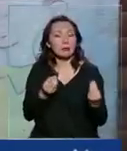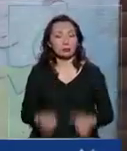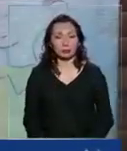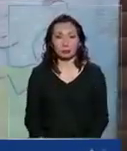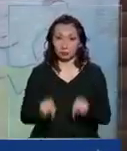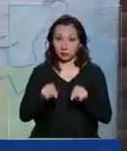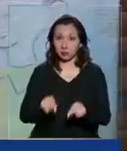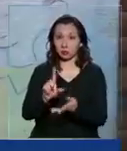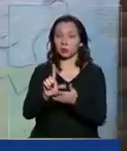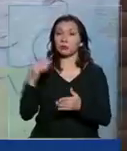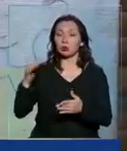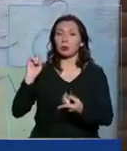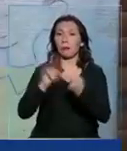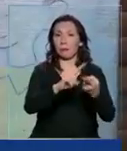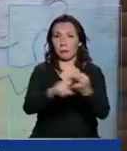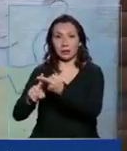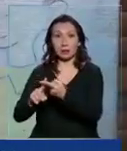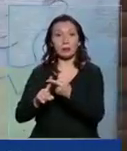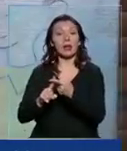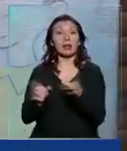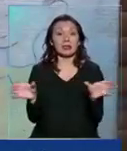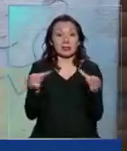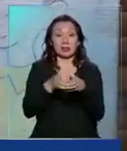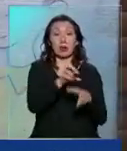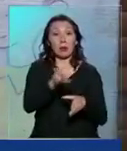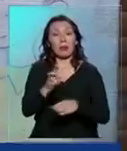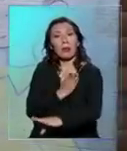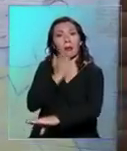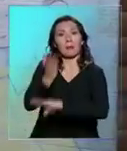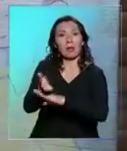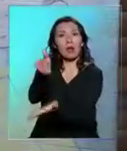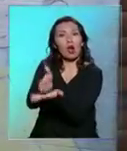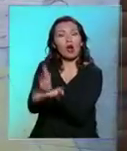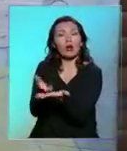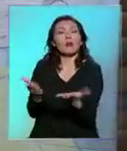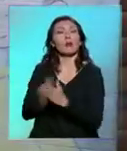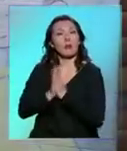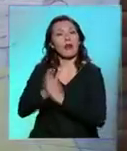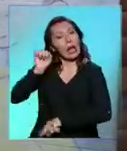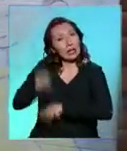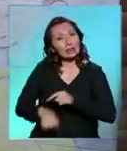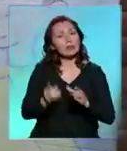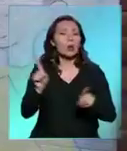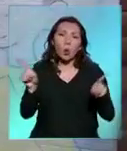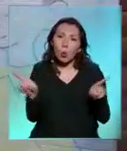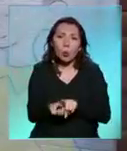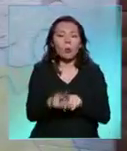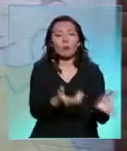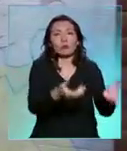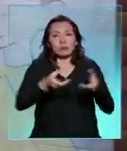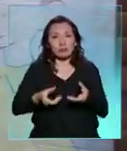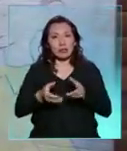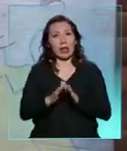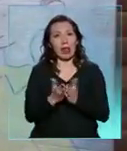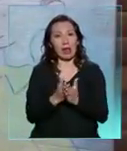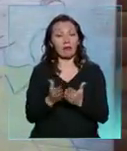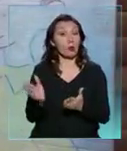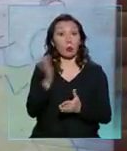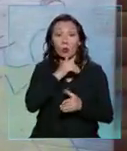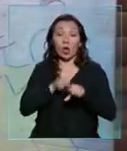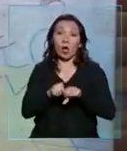hay un espacio súper importante de participación, que los mismos centros de padres le pidan a esos establecimientos que por favor acepten los textos, e invitamos a eso. Si es que no